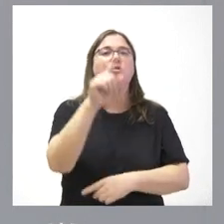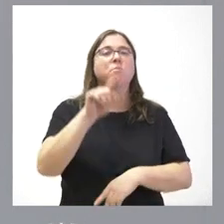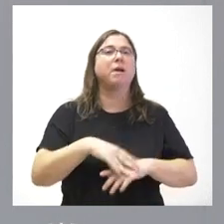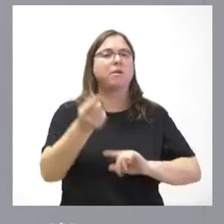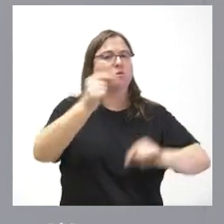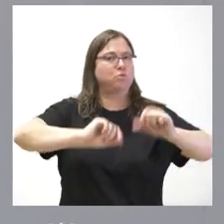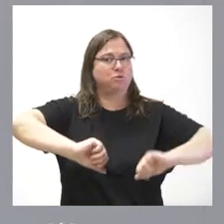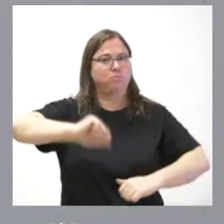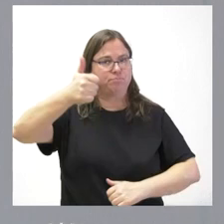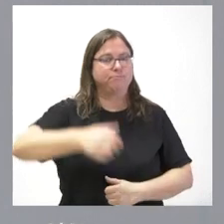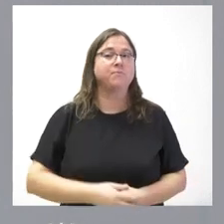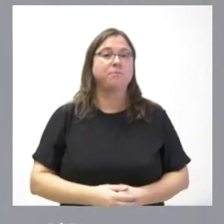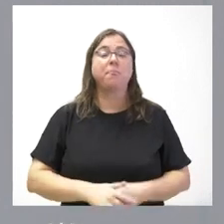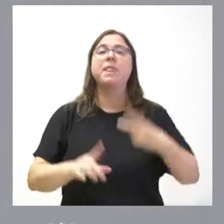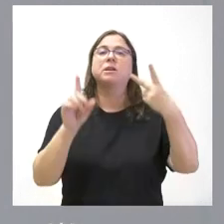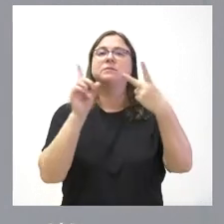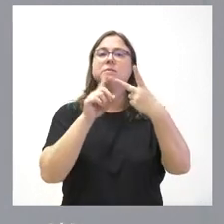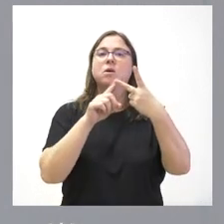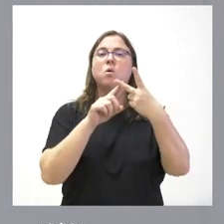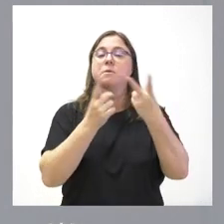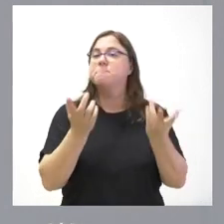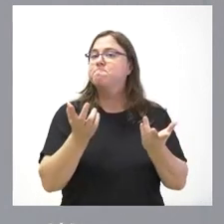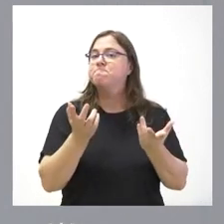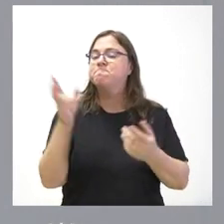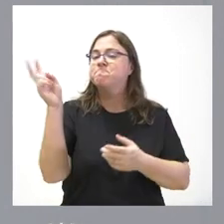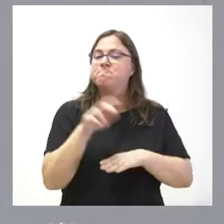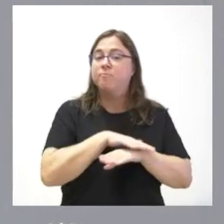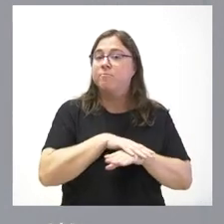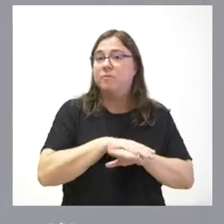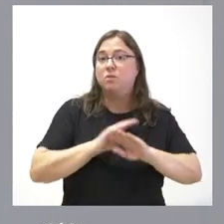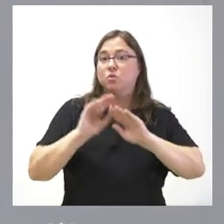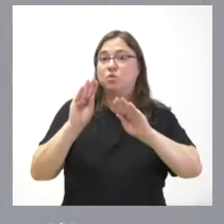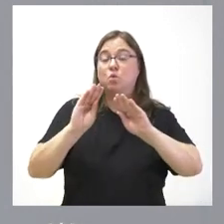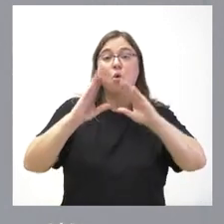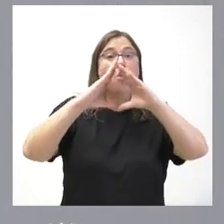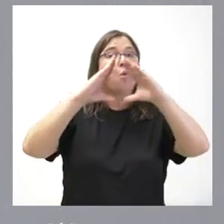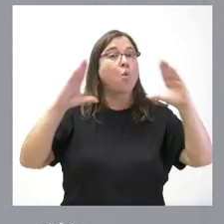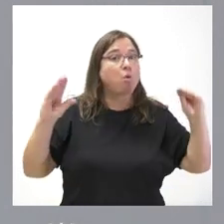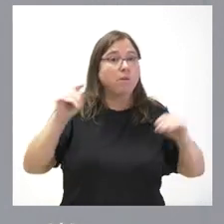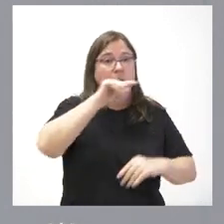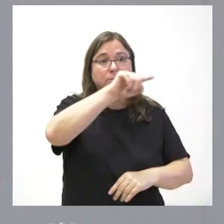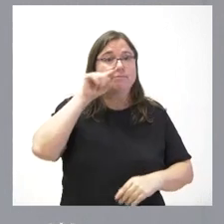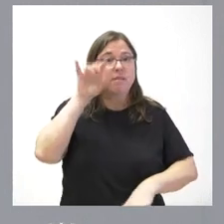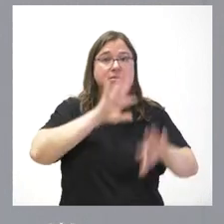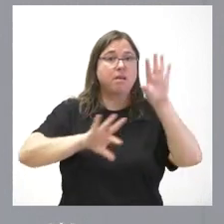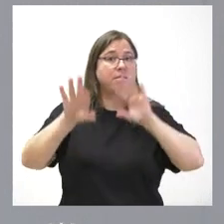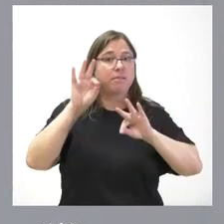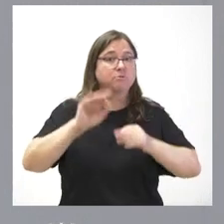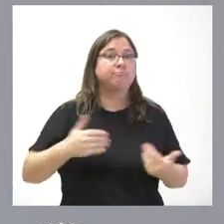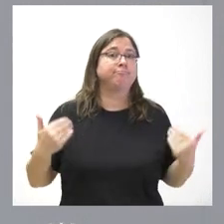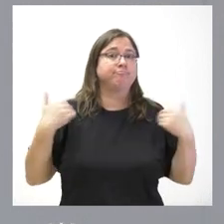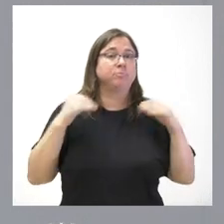presupuesto y los segundo en qué nos hemos basado pues no tienen que ser las propias universidades las que definan dentro de su autonomía